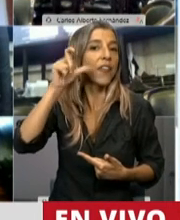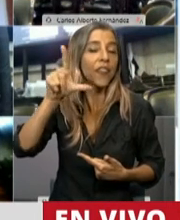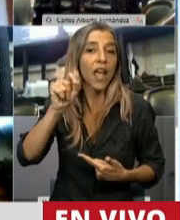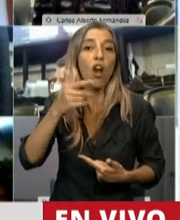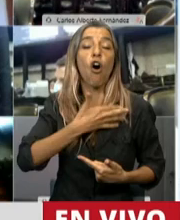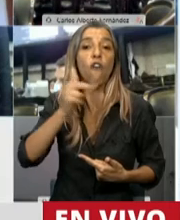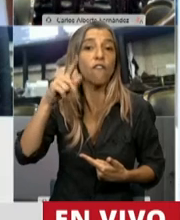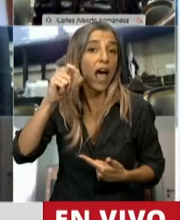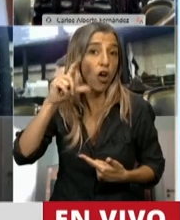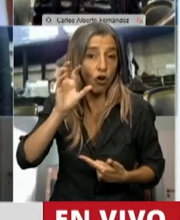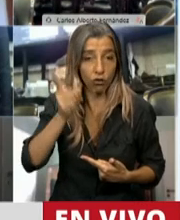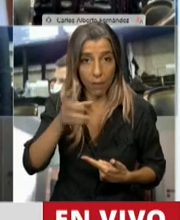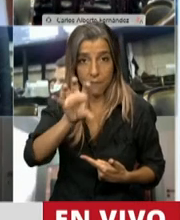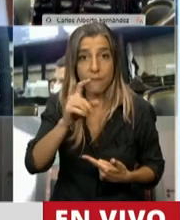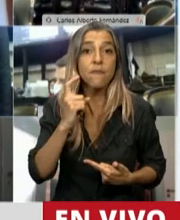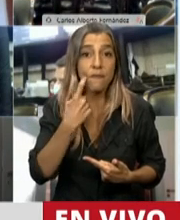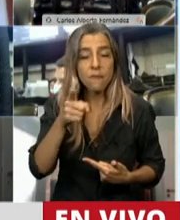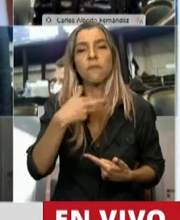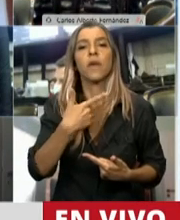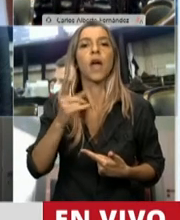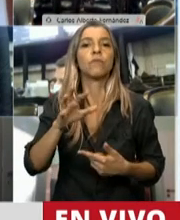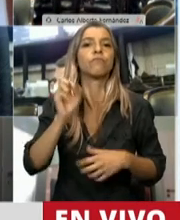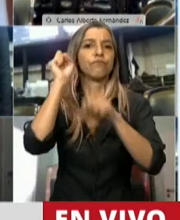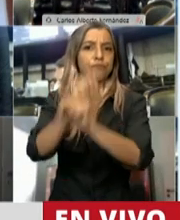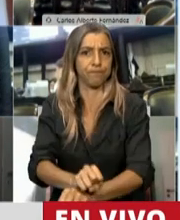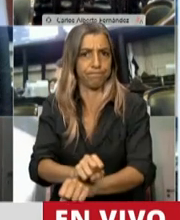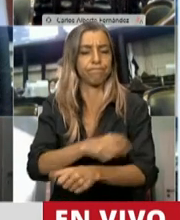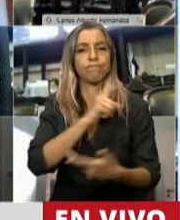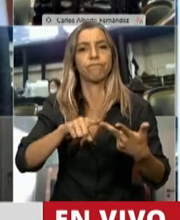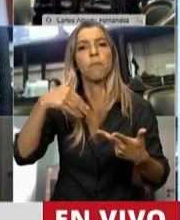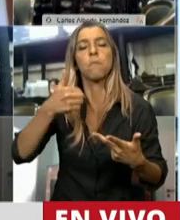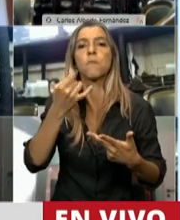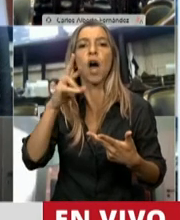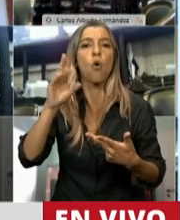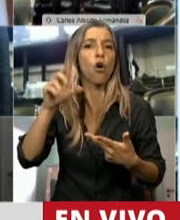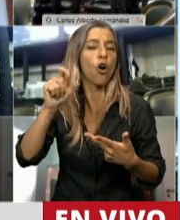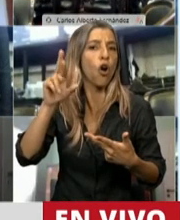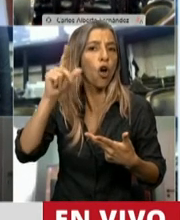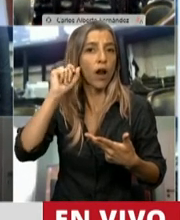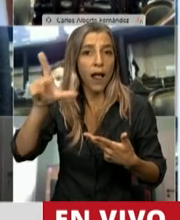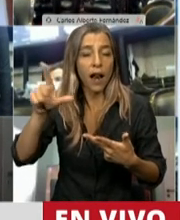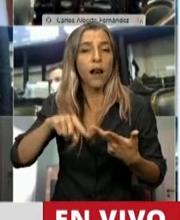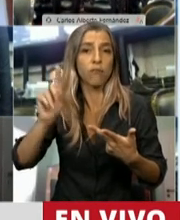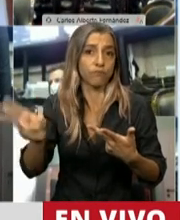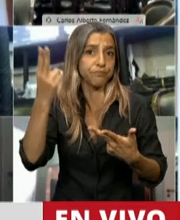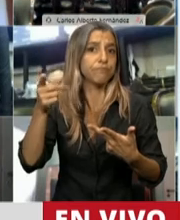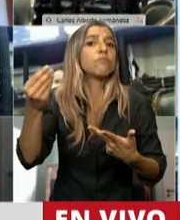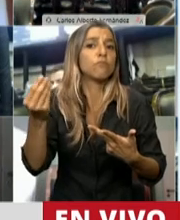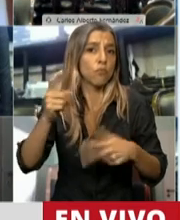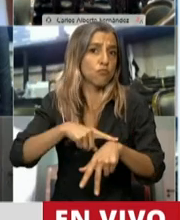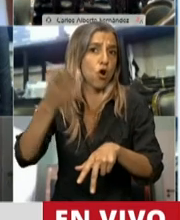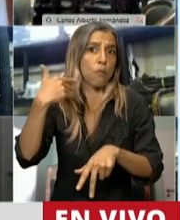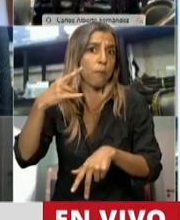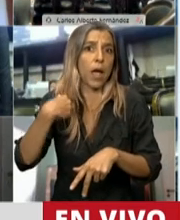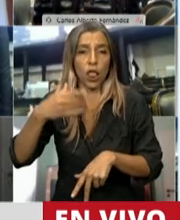San Luis, fue encontrado ahorcado luego de haber sido detenido. Mauro Coronel, en Santiago del Estero, fallece por un grave estado de